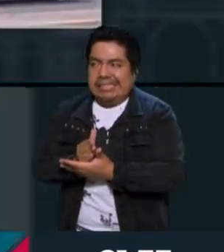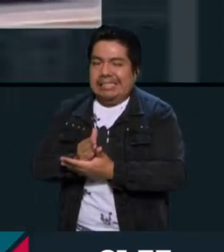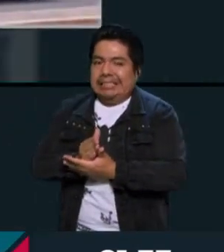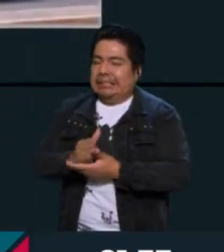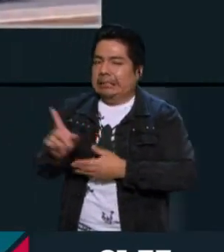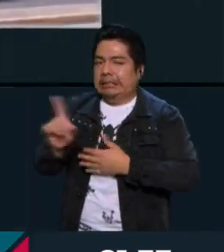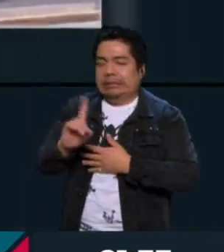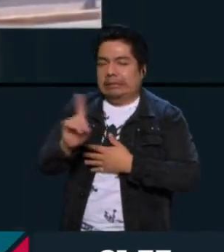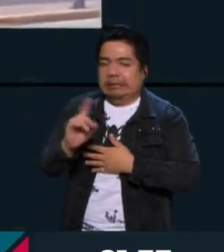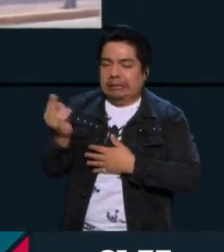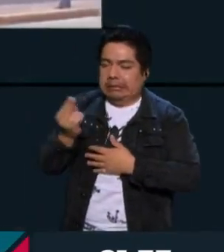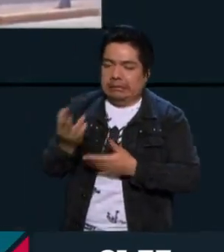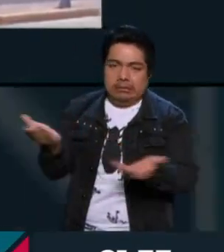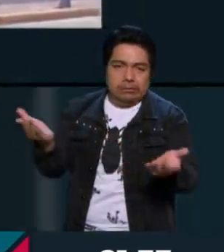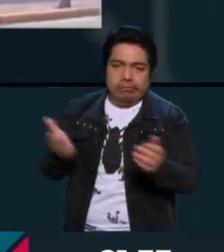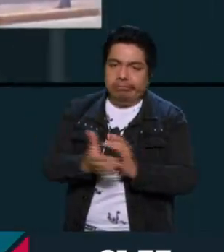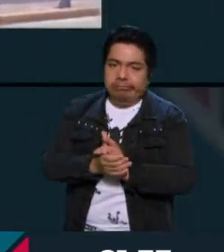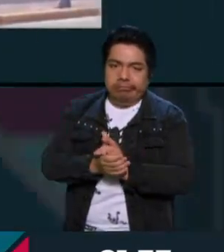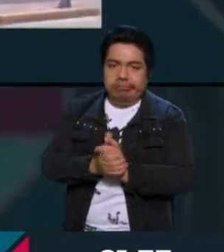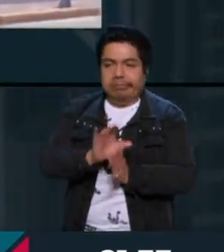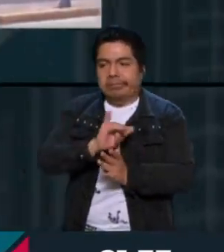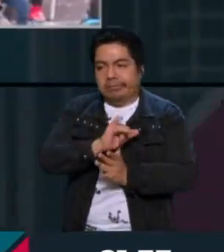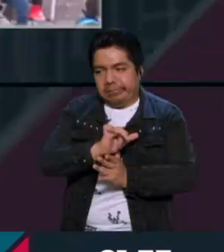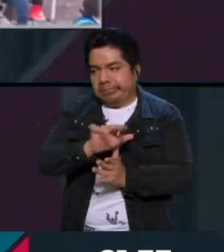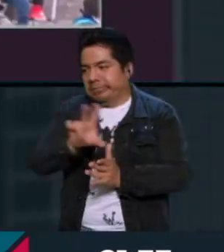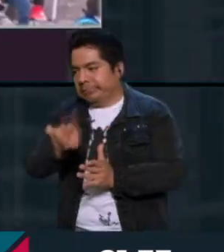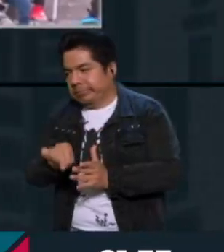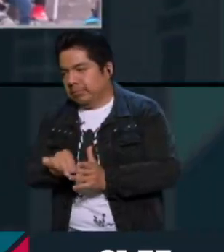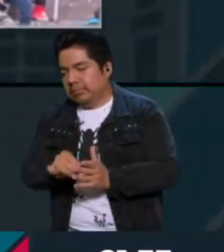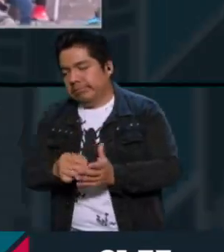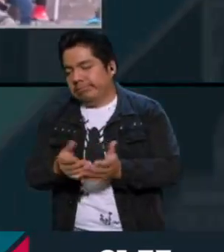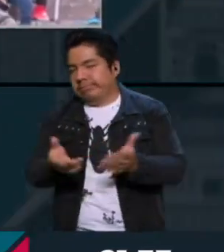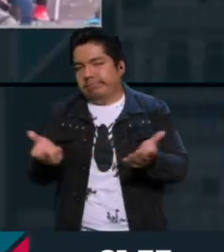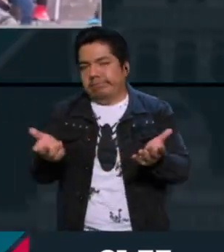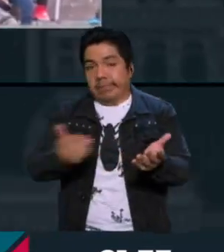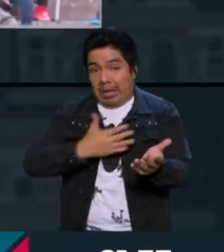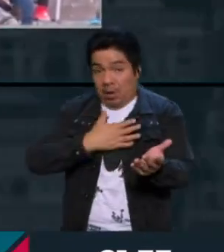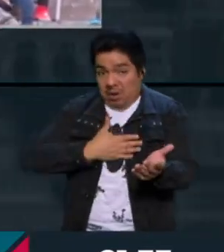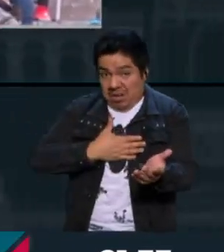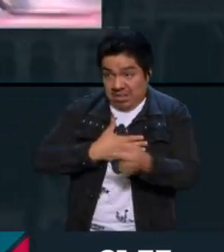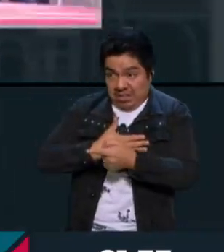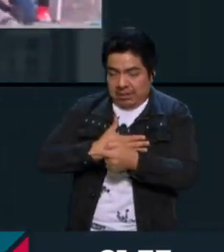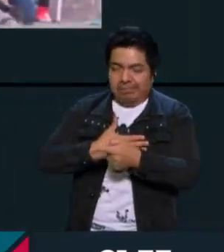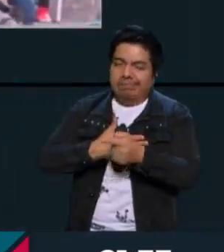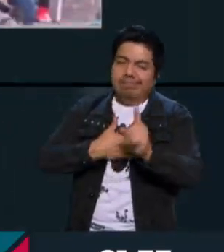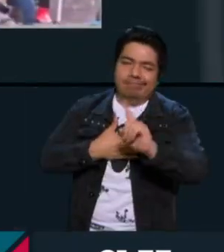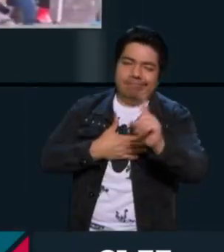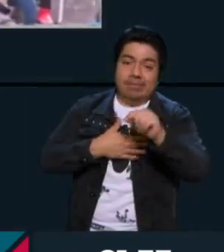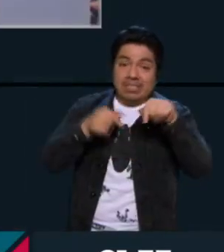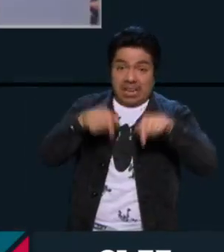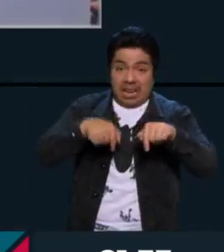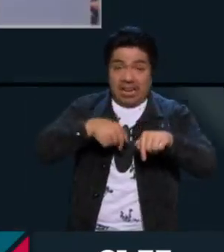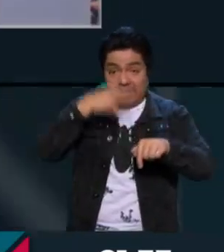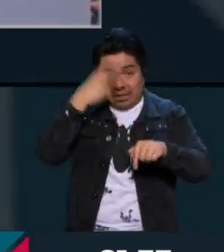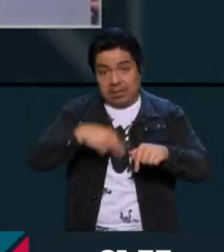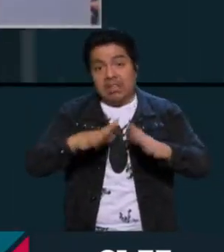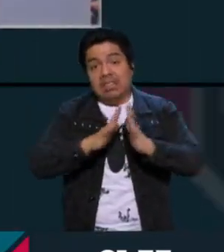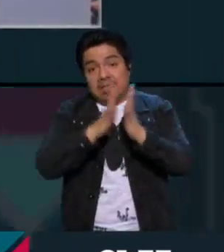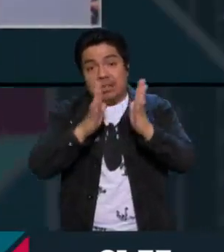definitivamente, y más allá de si es o no legal, creo que no era justificado en una democracia